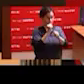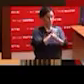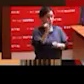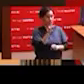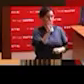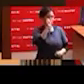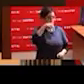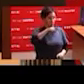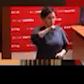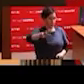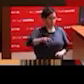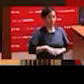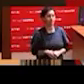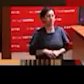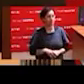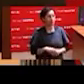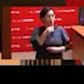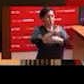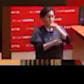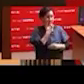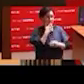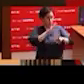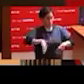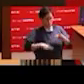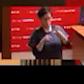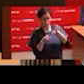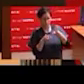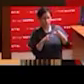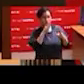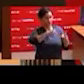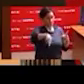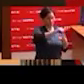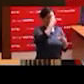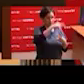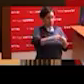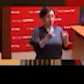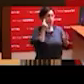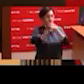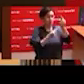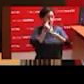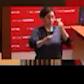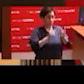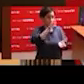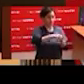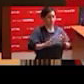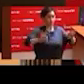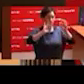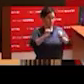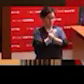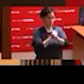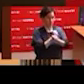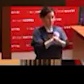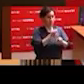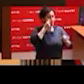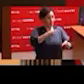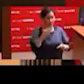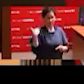23 hemos utilizado el caso de Juan 23 porque sabéis los datos de centros especiales de empleo de los últimos años y habéis visto que más del